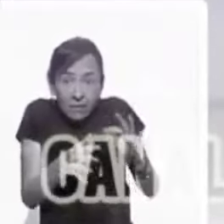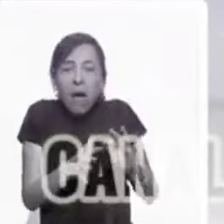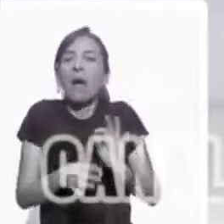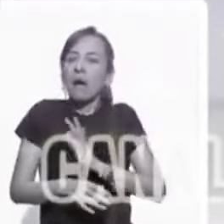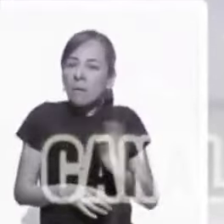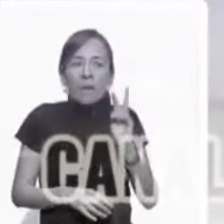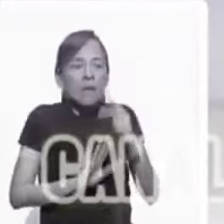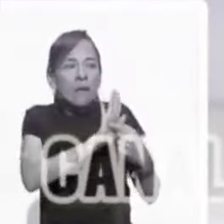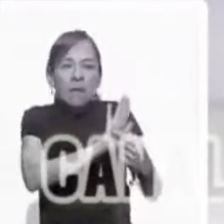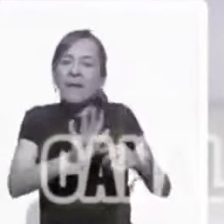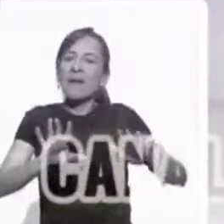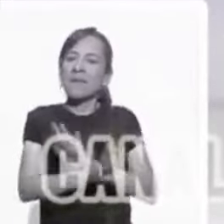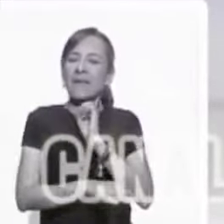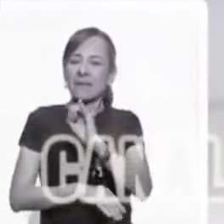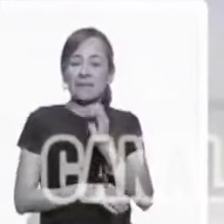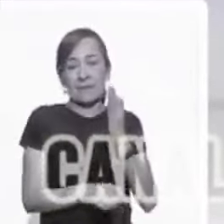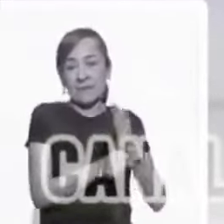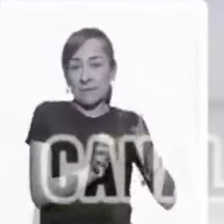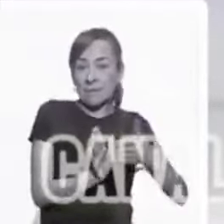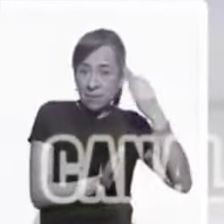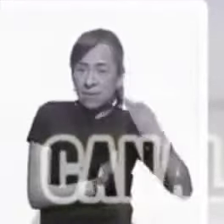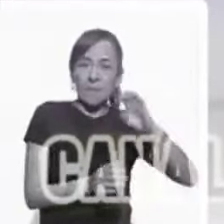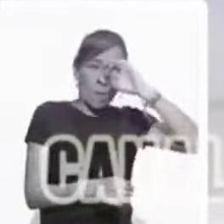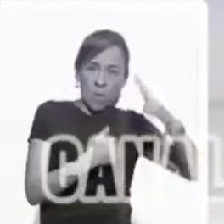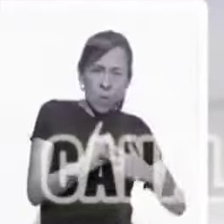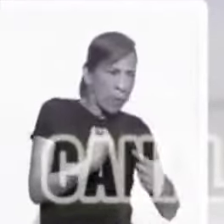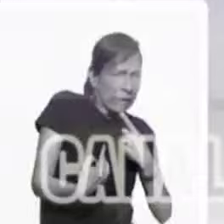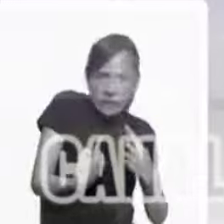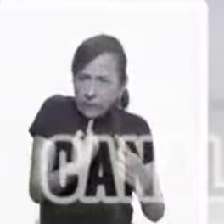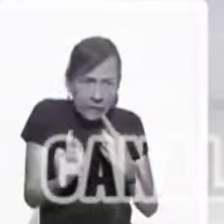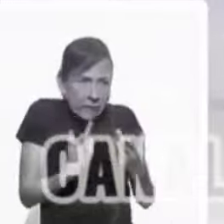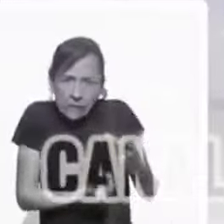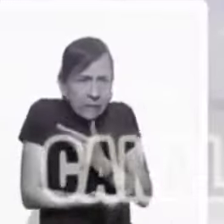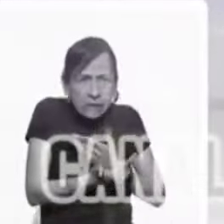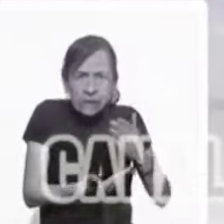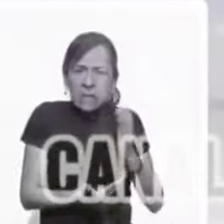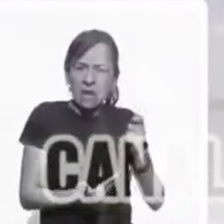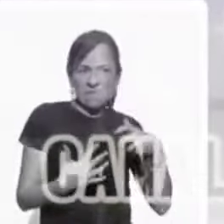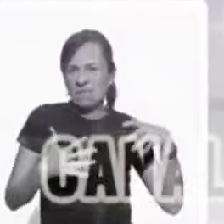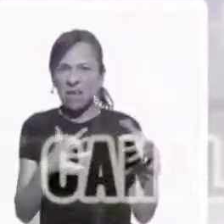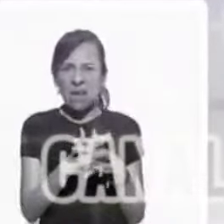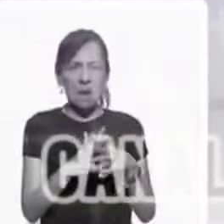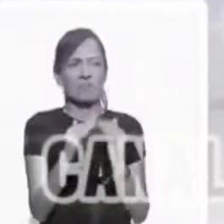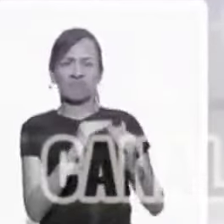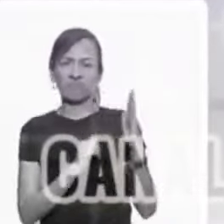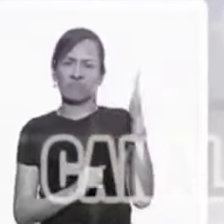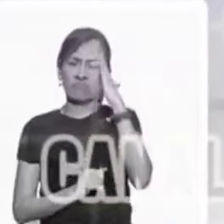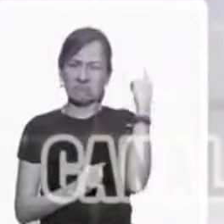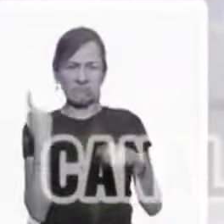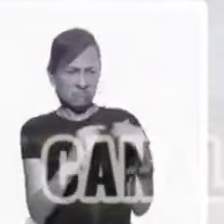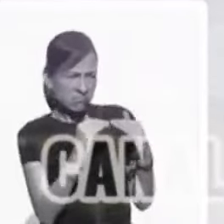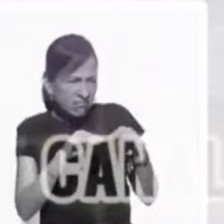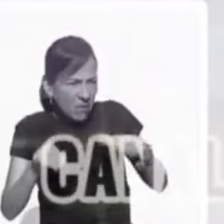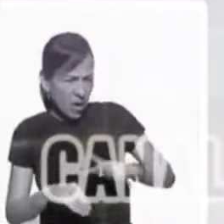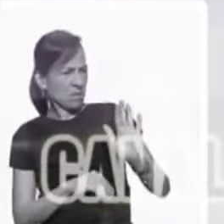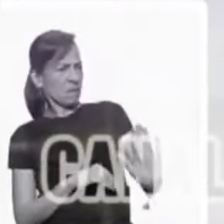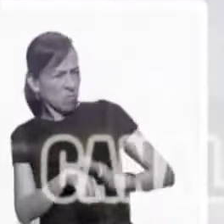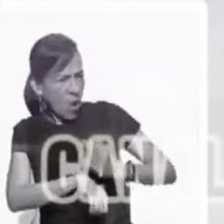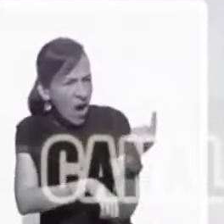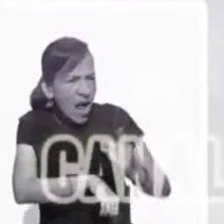un momento en el que por ejemplo en Europa hay un gran consenso de guerra eh una dinámica autoritaria que cuestiona los principios básicos de la Democracia una